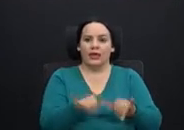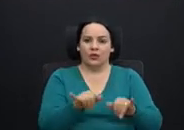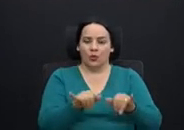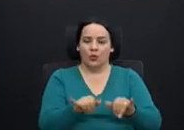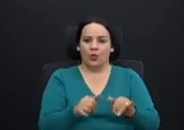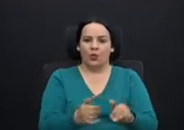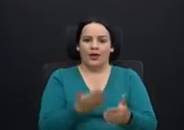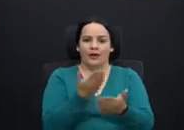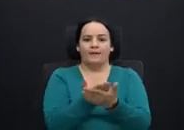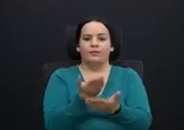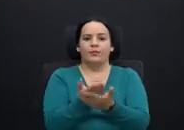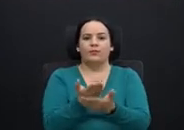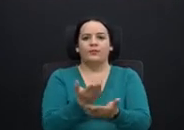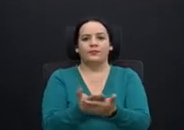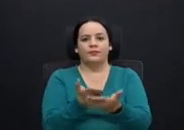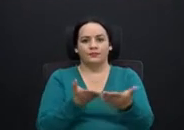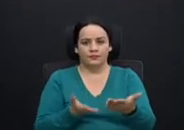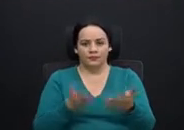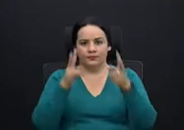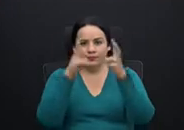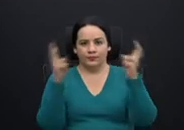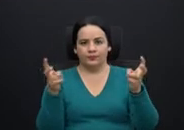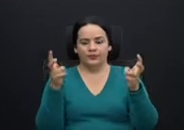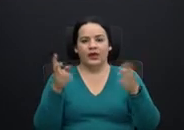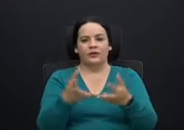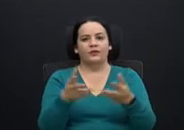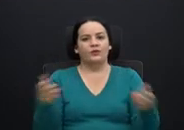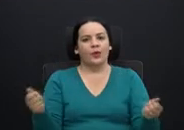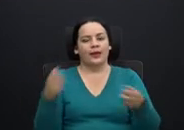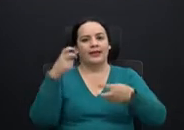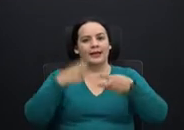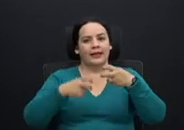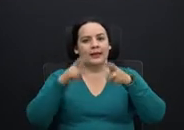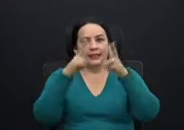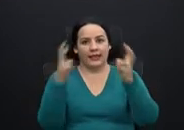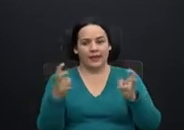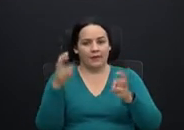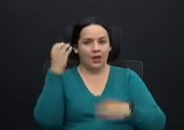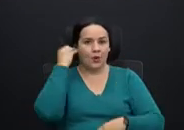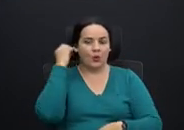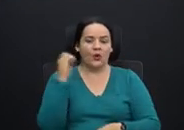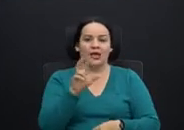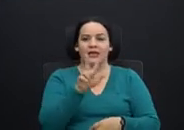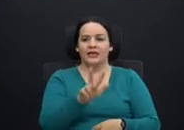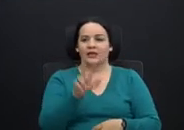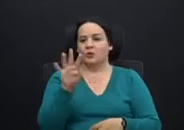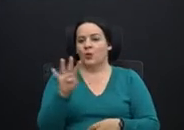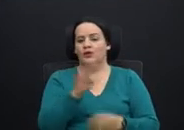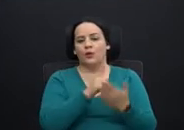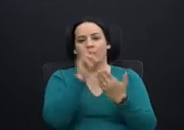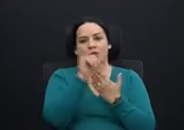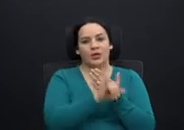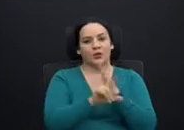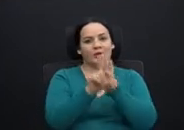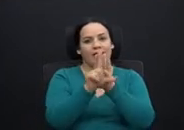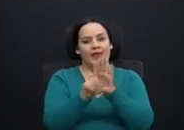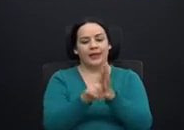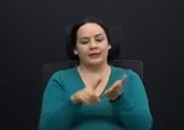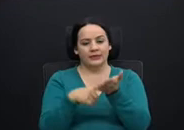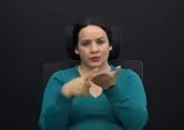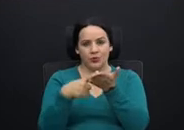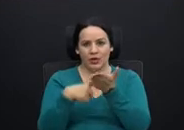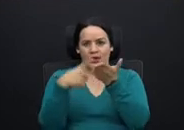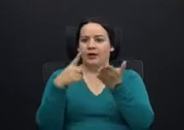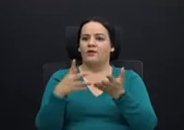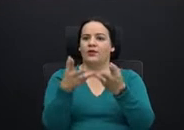el tema. Resolvamos el tema del oro. Hay 3 o 4 proyectos de ley que se están discutiendo. No,